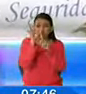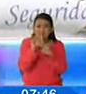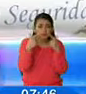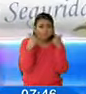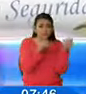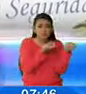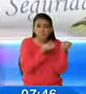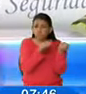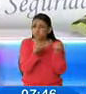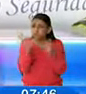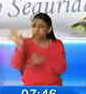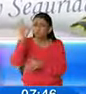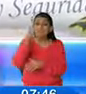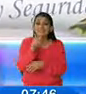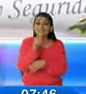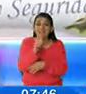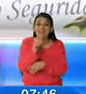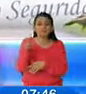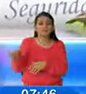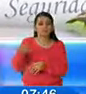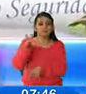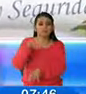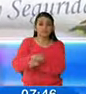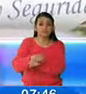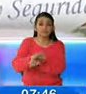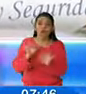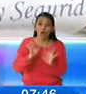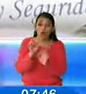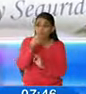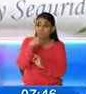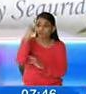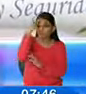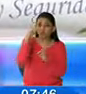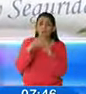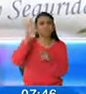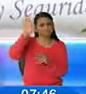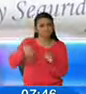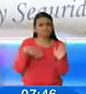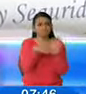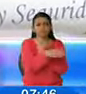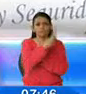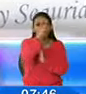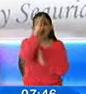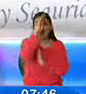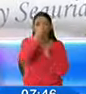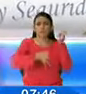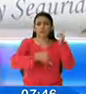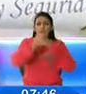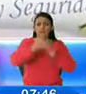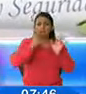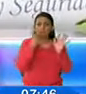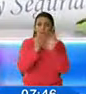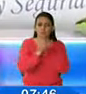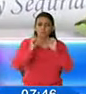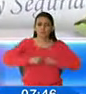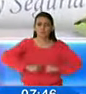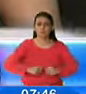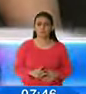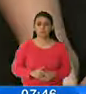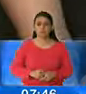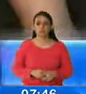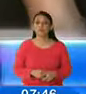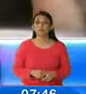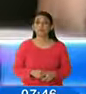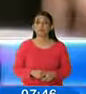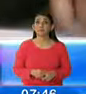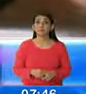distrito poder identificar a estos ciudadanos, o si identifican a estos ciudadanos que se acerquen a la policía judicial y puedan poner la denuncia correspondiente.